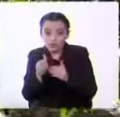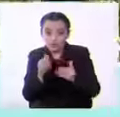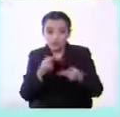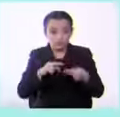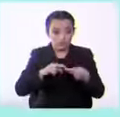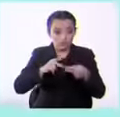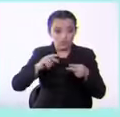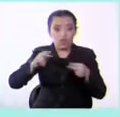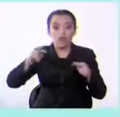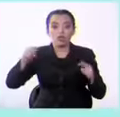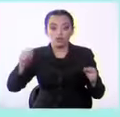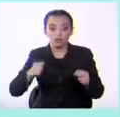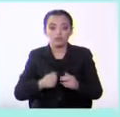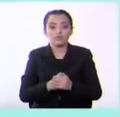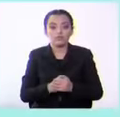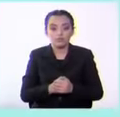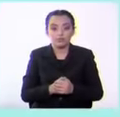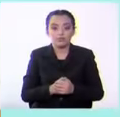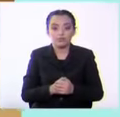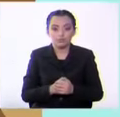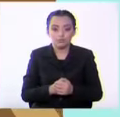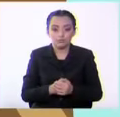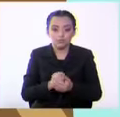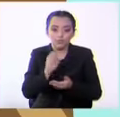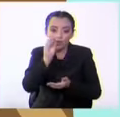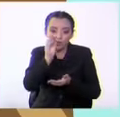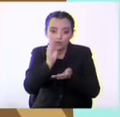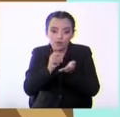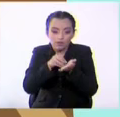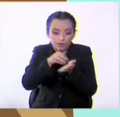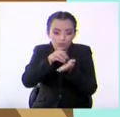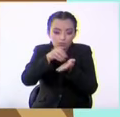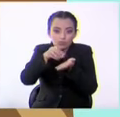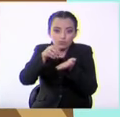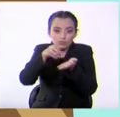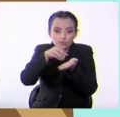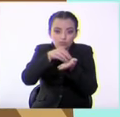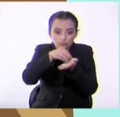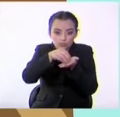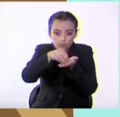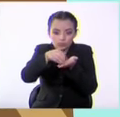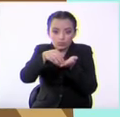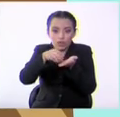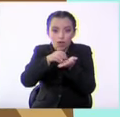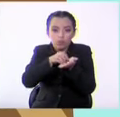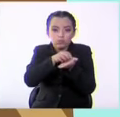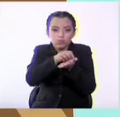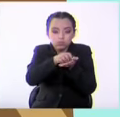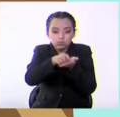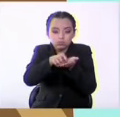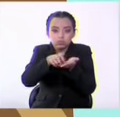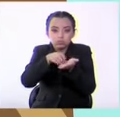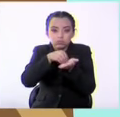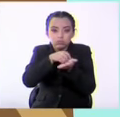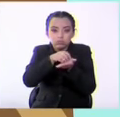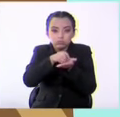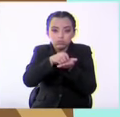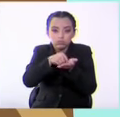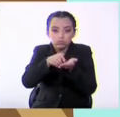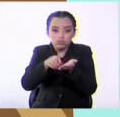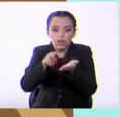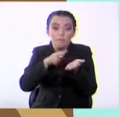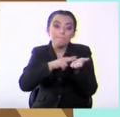genética. Considera esta población de escarabajos con dos variantes alélicas que se traducen en escarabajos marrones y